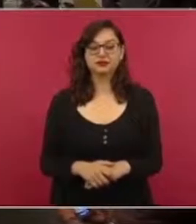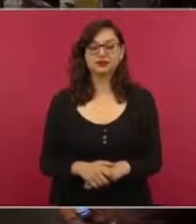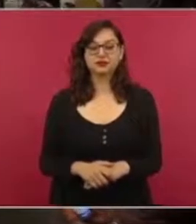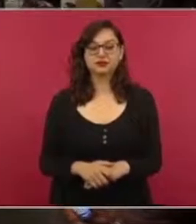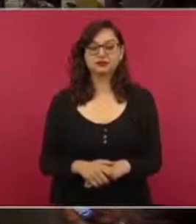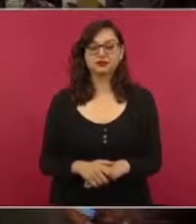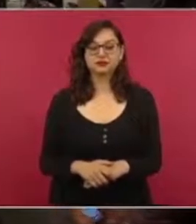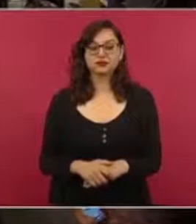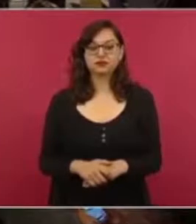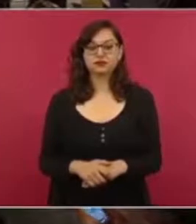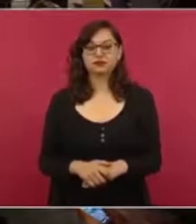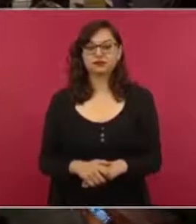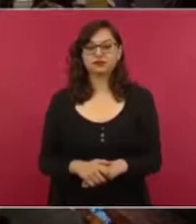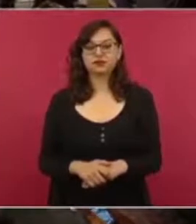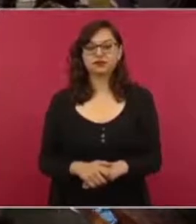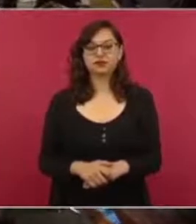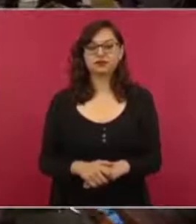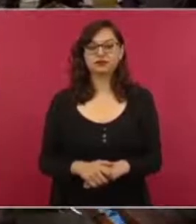es costumbrista.